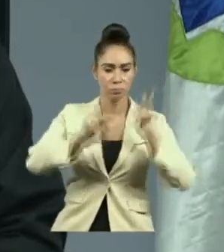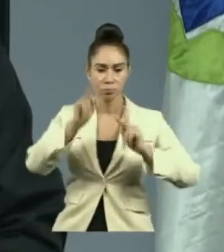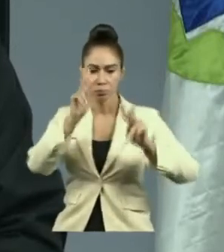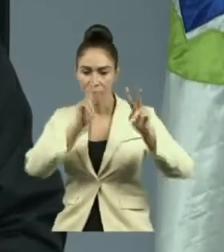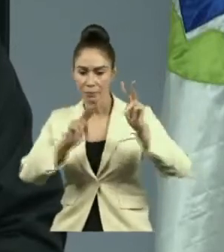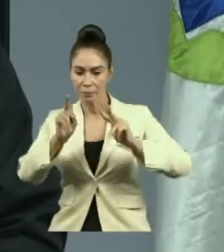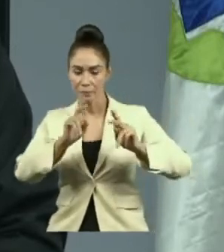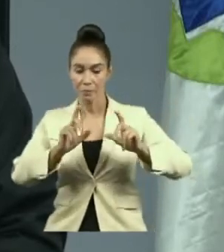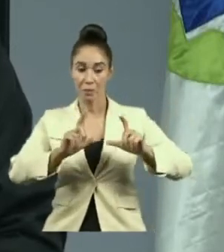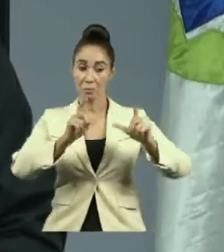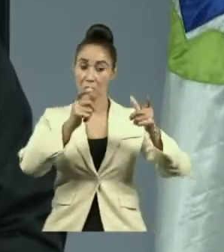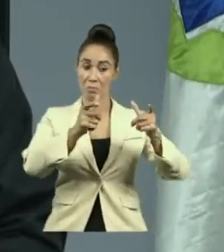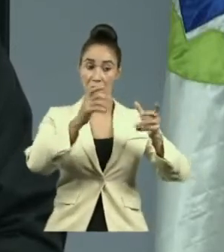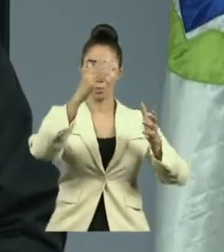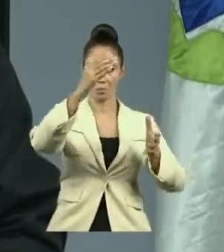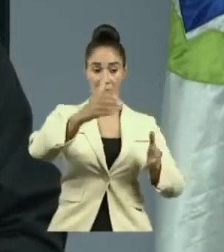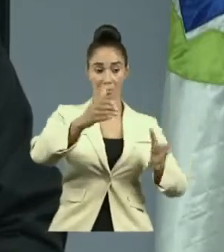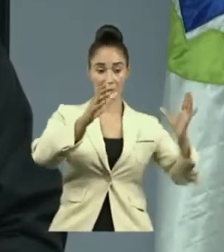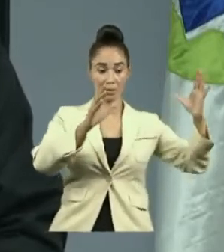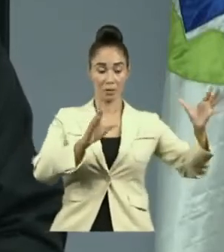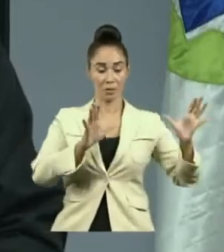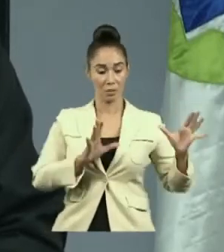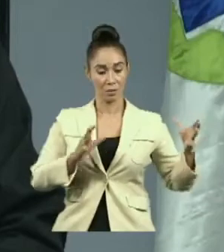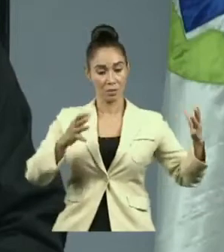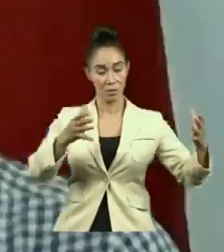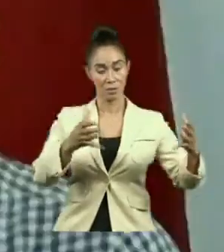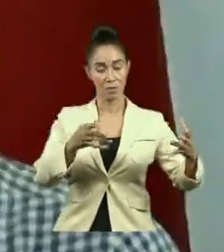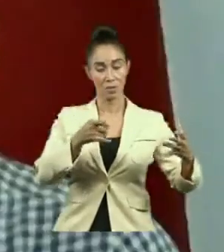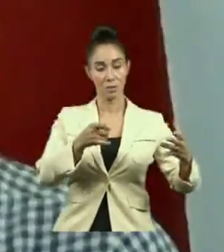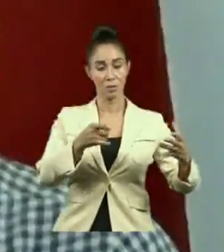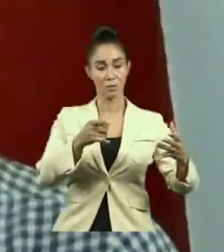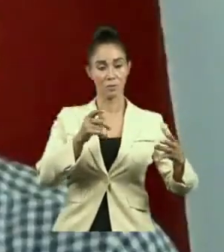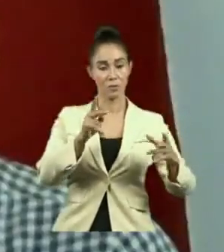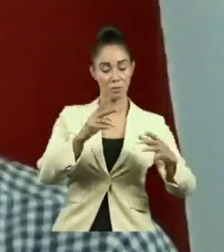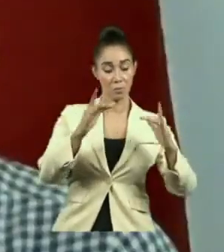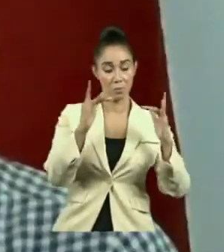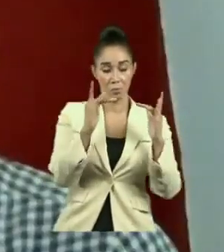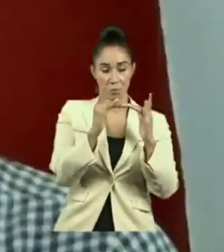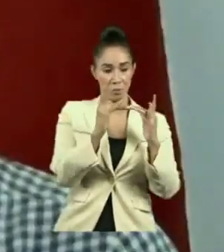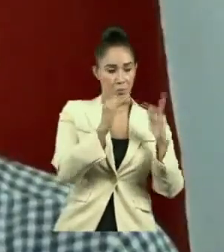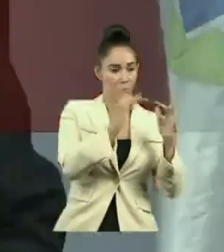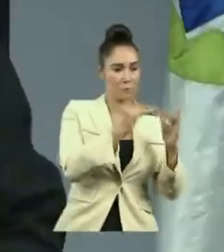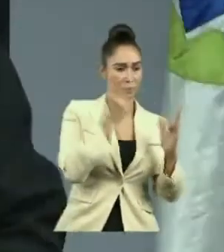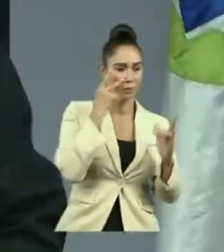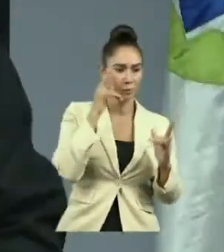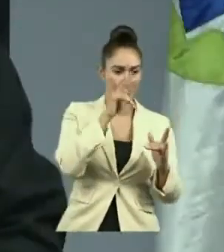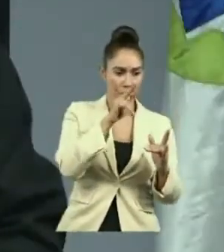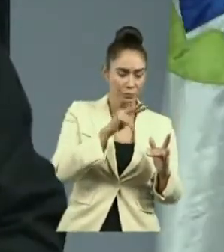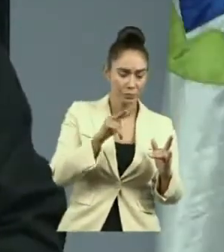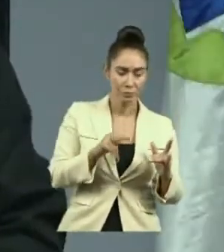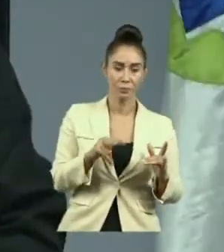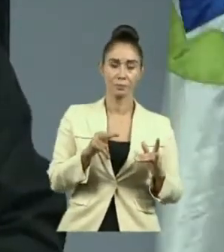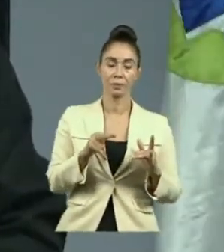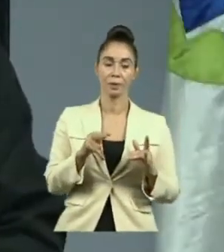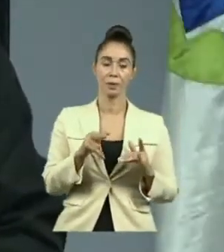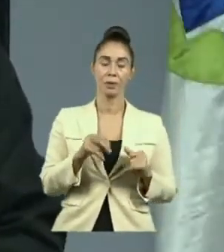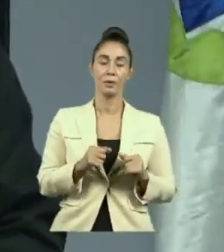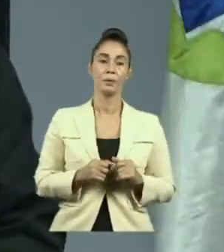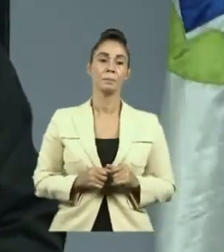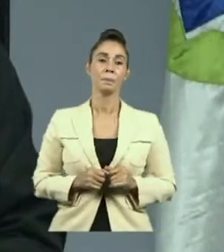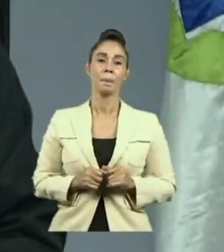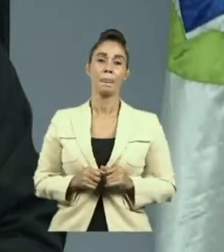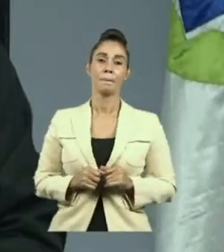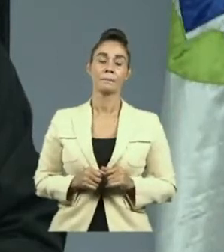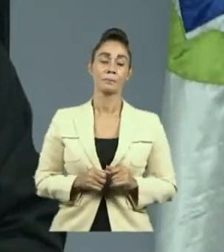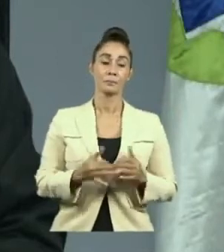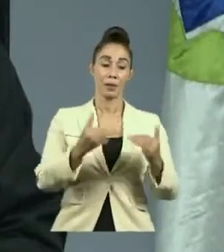donación el espacio que se ha donado y la cama que está allá y tenemos un levantamiento en las